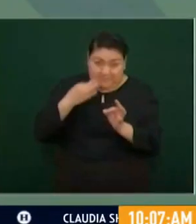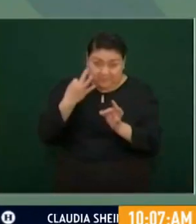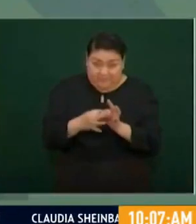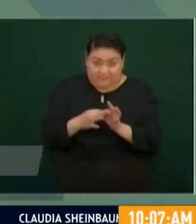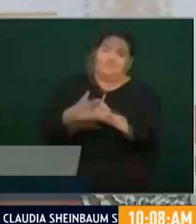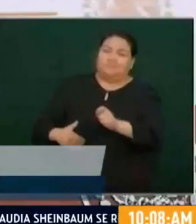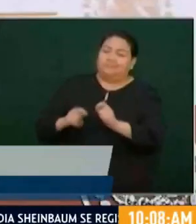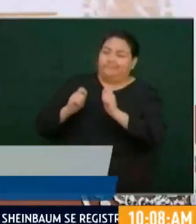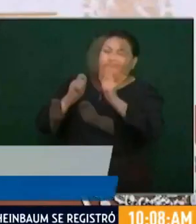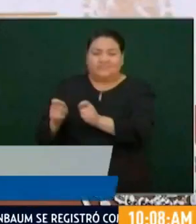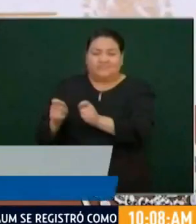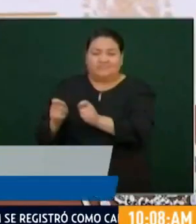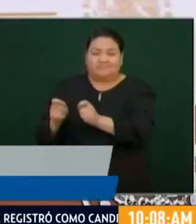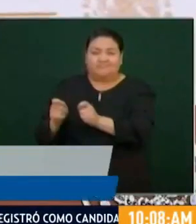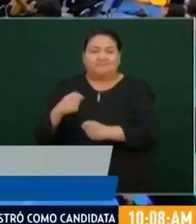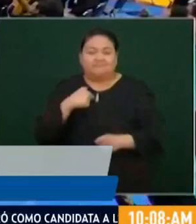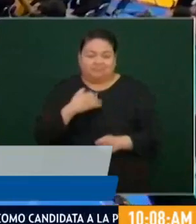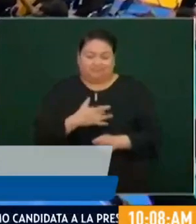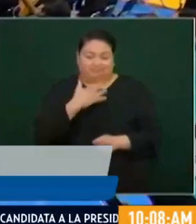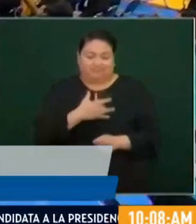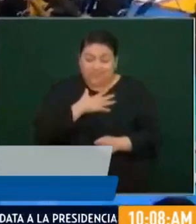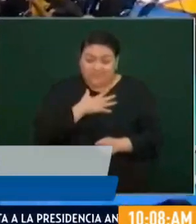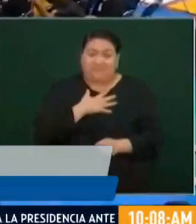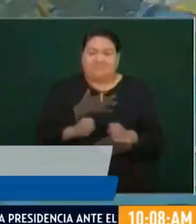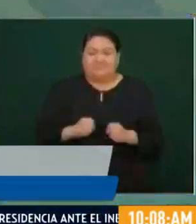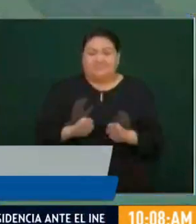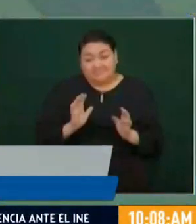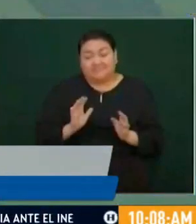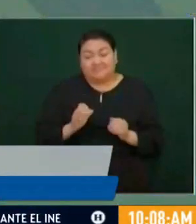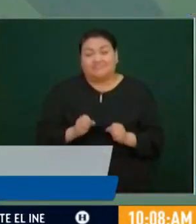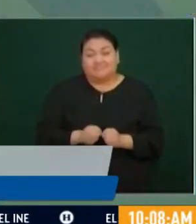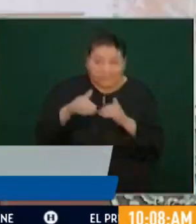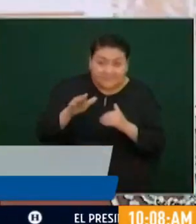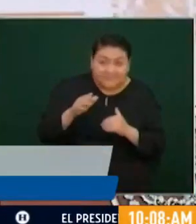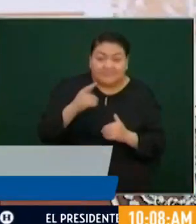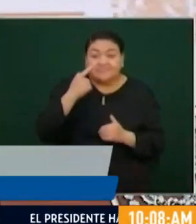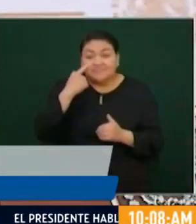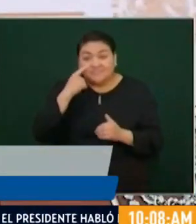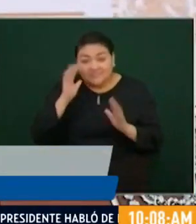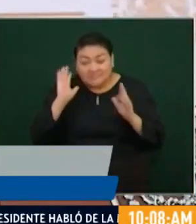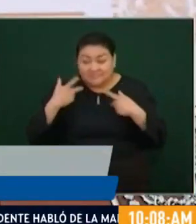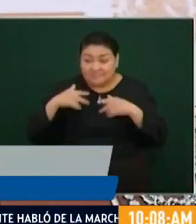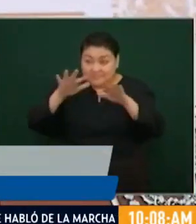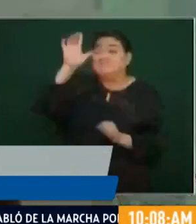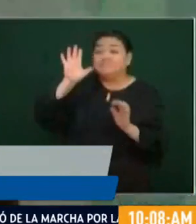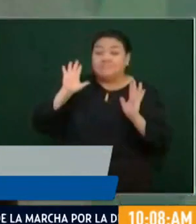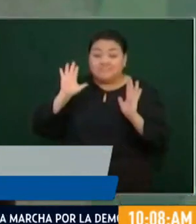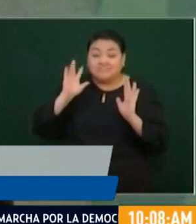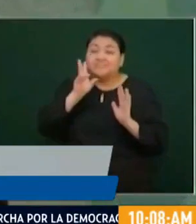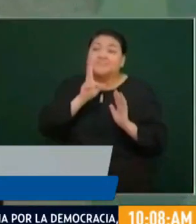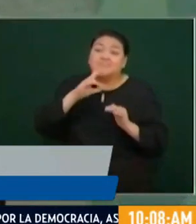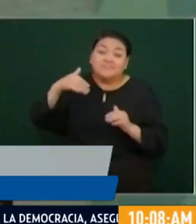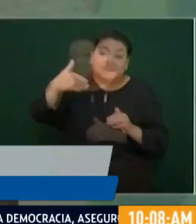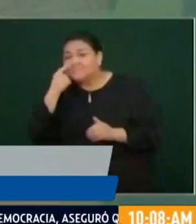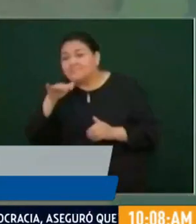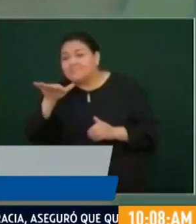Entregar el mandato y estoy absolutamente seguro, claro, hay que ver qué dice el pueblo y qué dice el creador, pero como veo